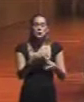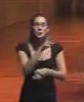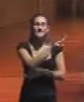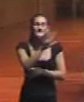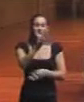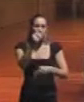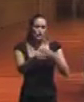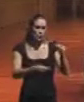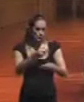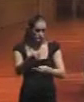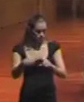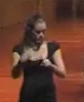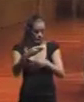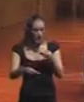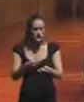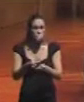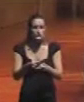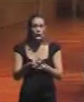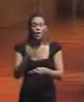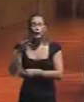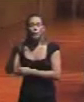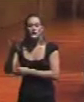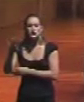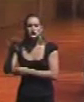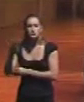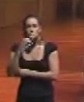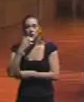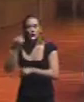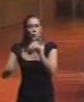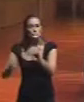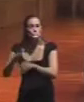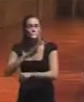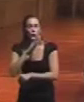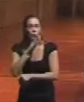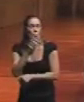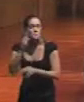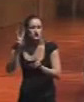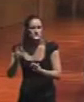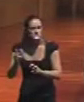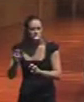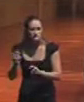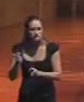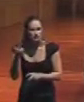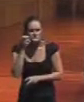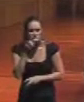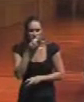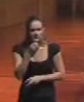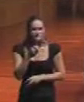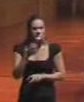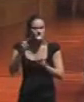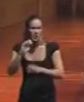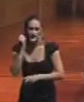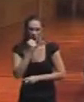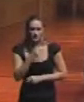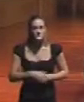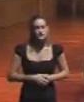actuaciones, de las que 81 fueron consultas y 4 dieron lugar a expedientes por quejas y reclamaciones. Este órgano, como ya se dijo